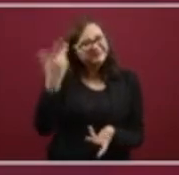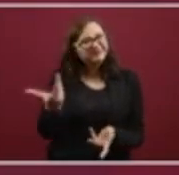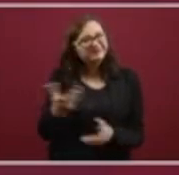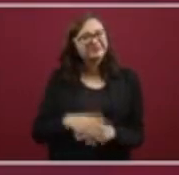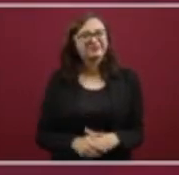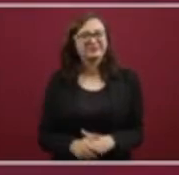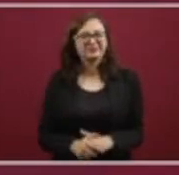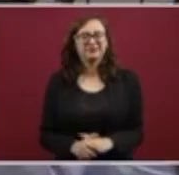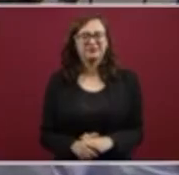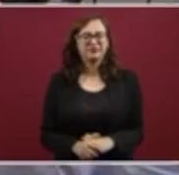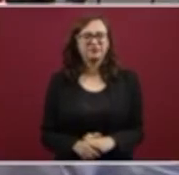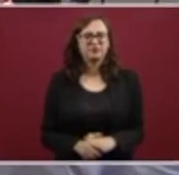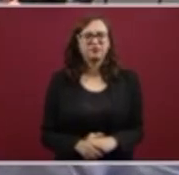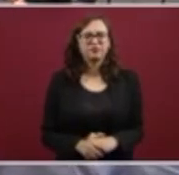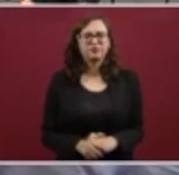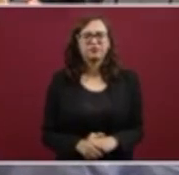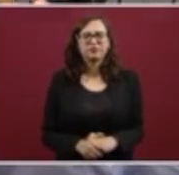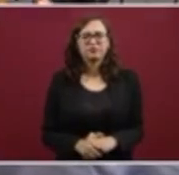es